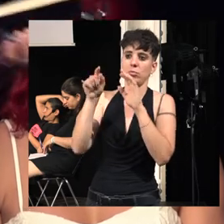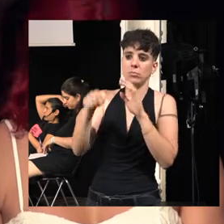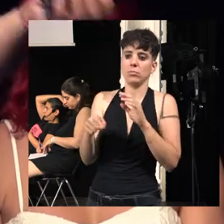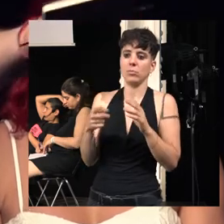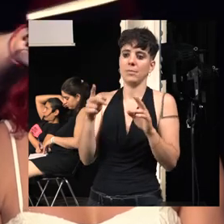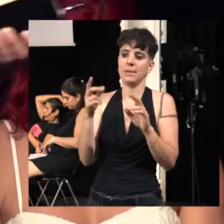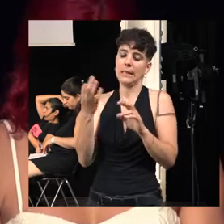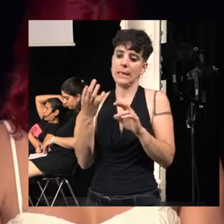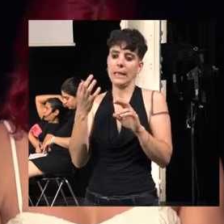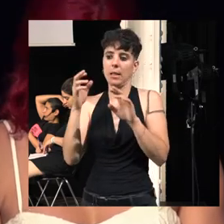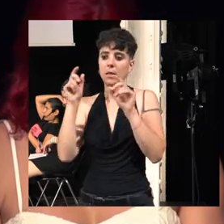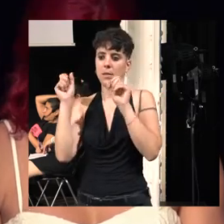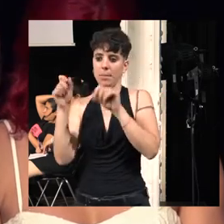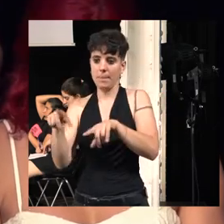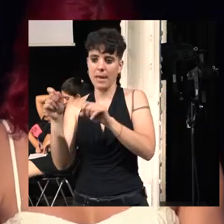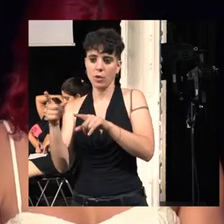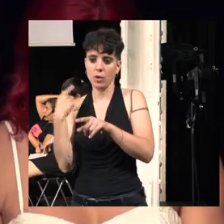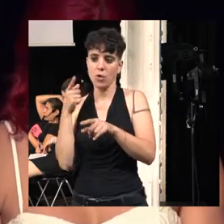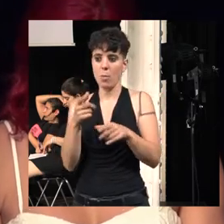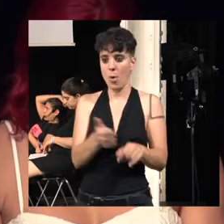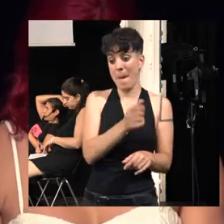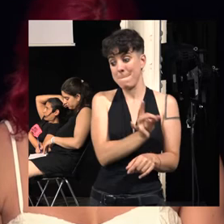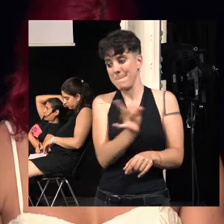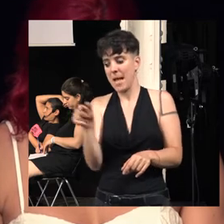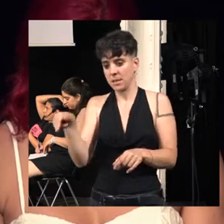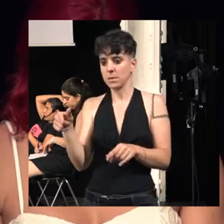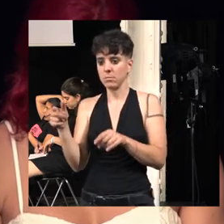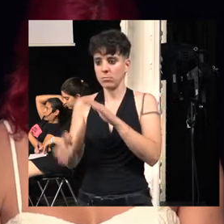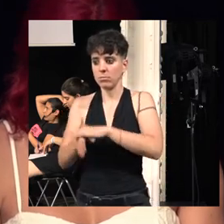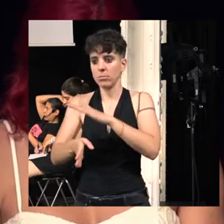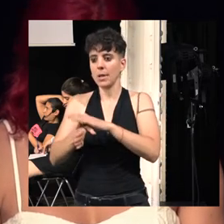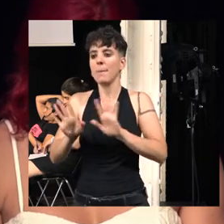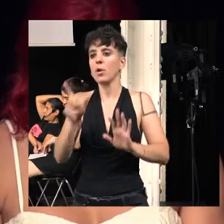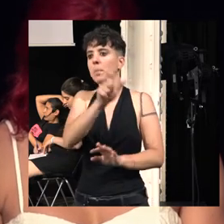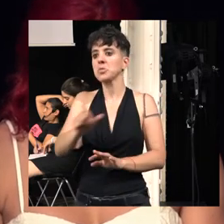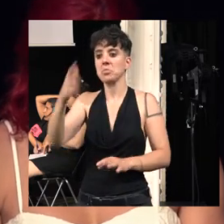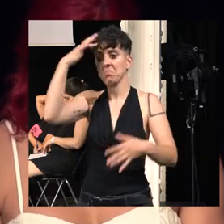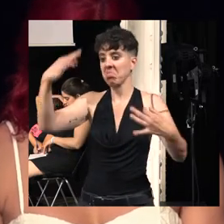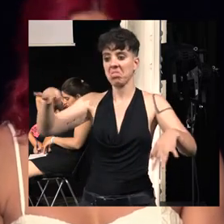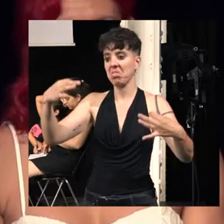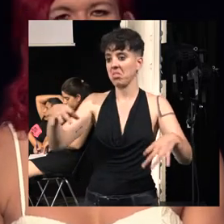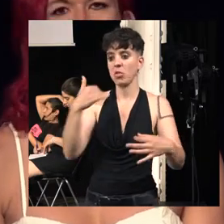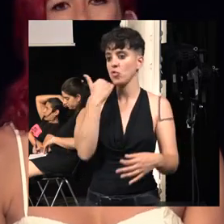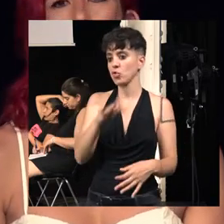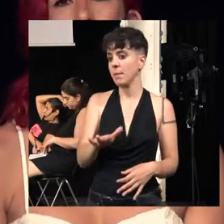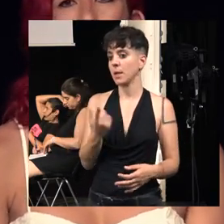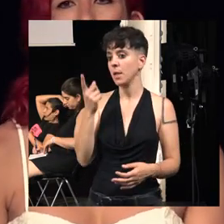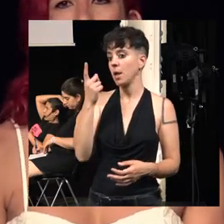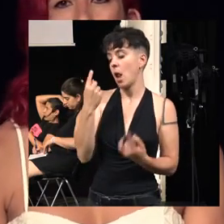migración, que sigue habiéndola, por supuesto, y que la gente no lo conoce. No conoce que pueda algunas personas solicitar